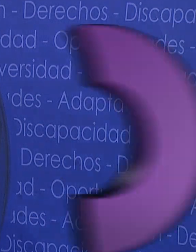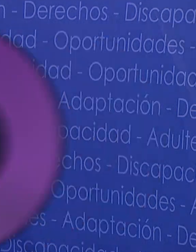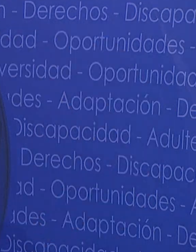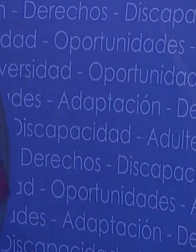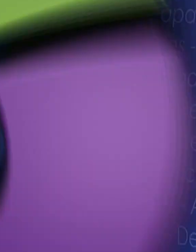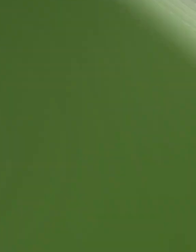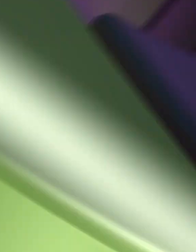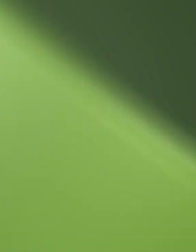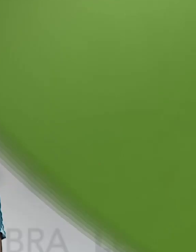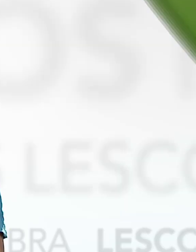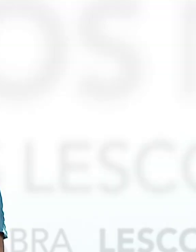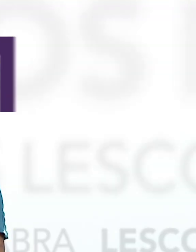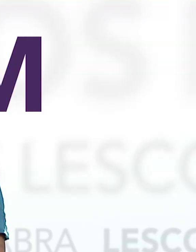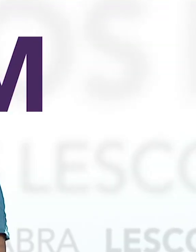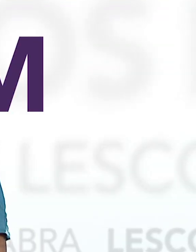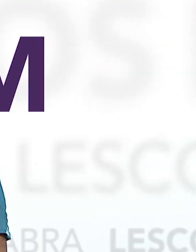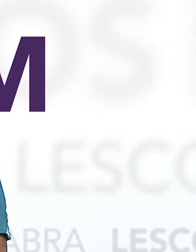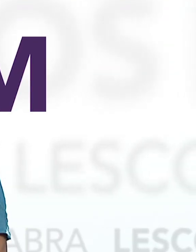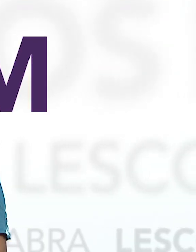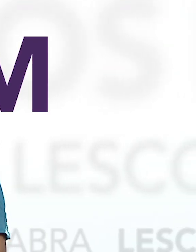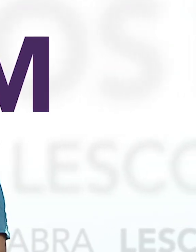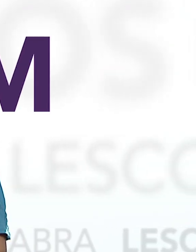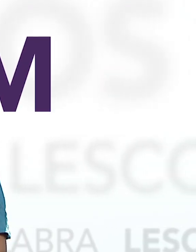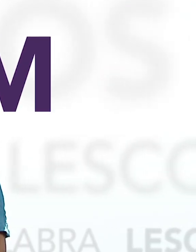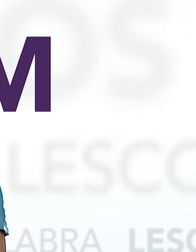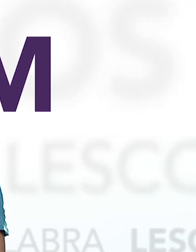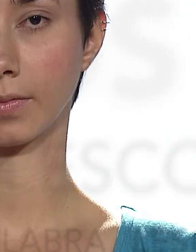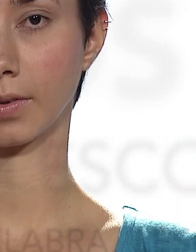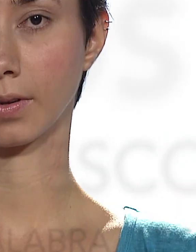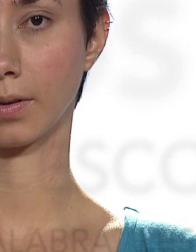regreso. M.